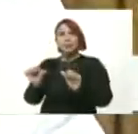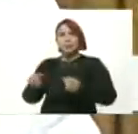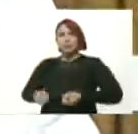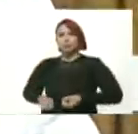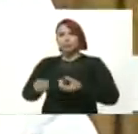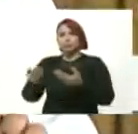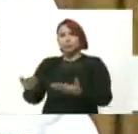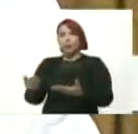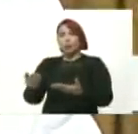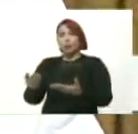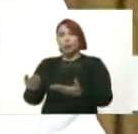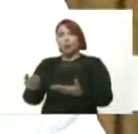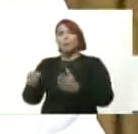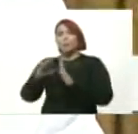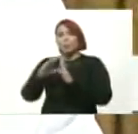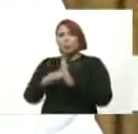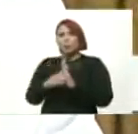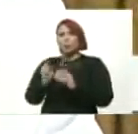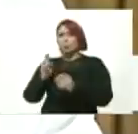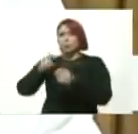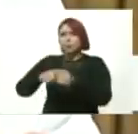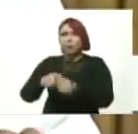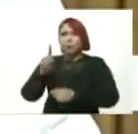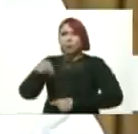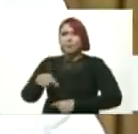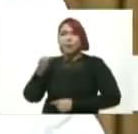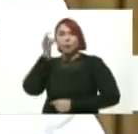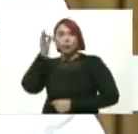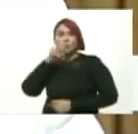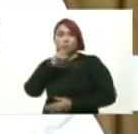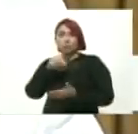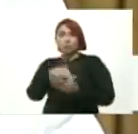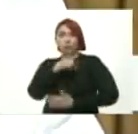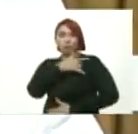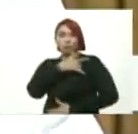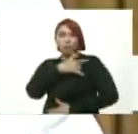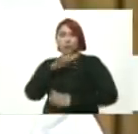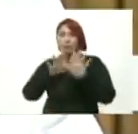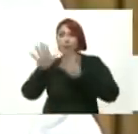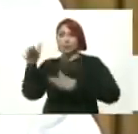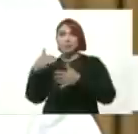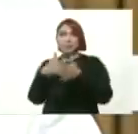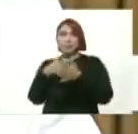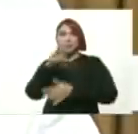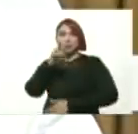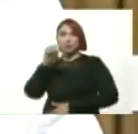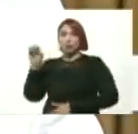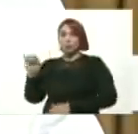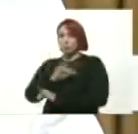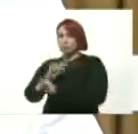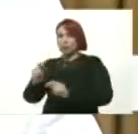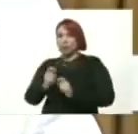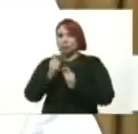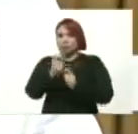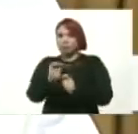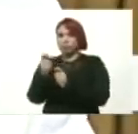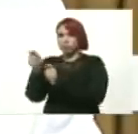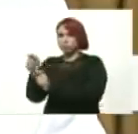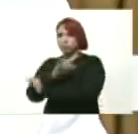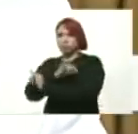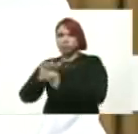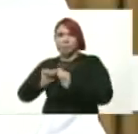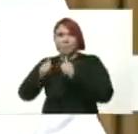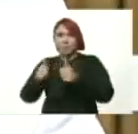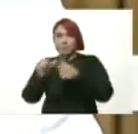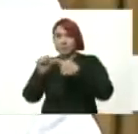de cupos nuestros estudiantes atrás el coso nacional universidad hay 15 mil 200 que se asignaron que van a comenzar la